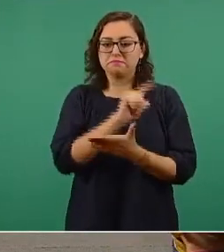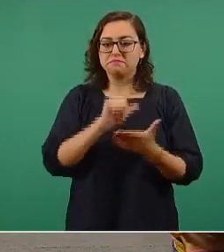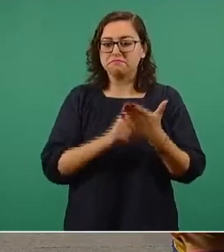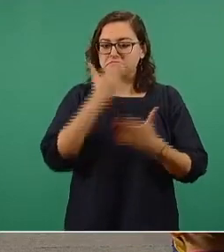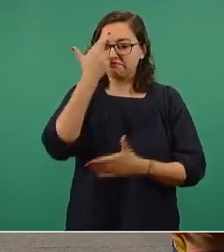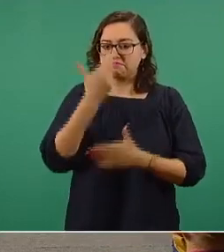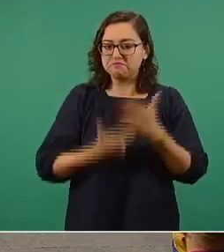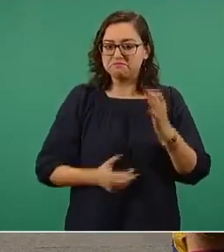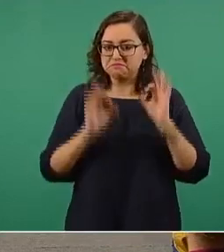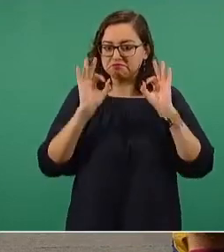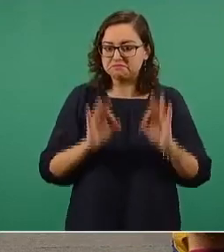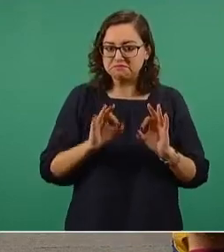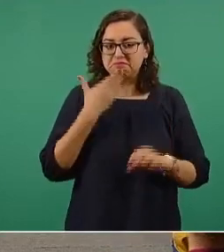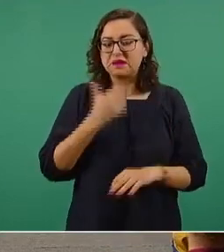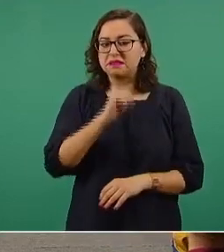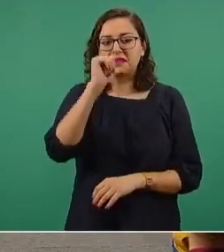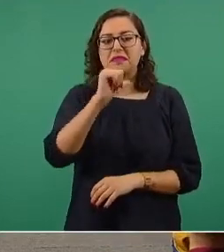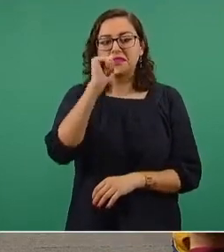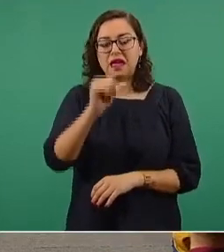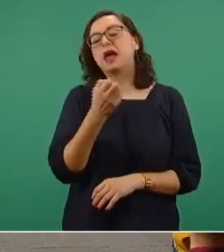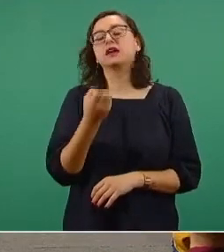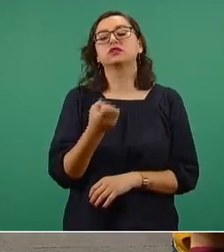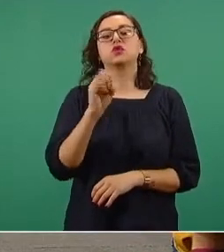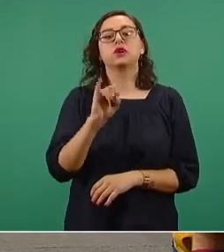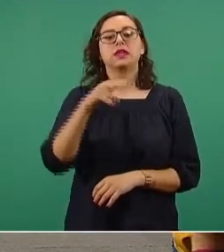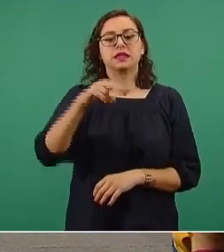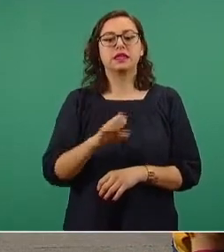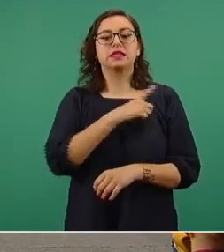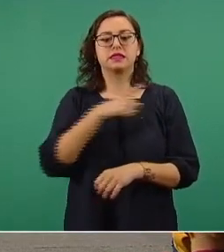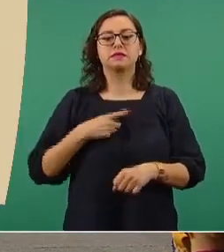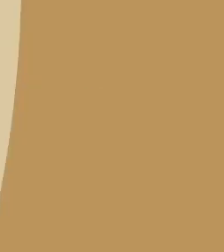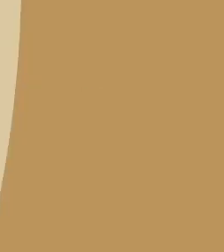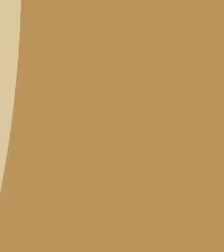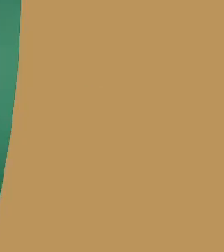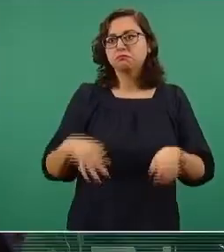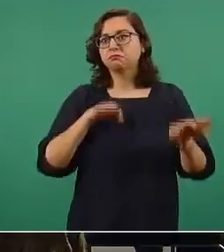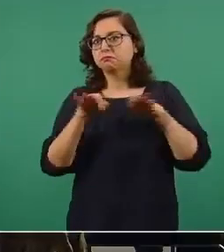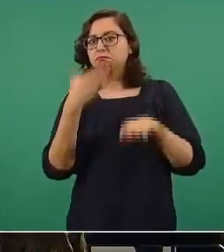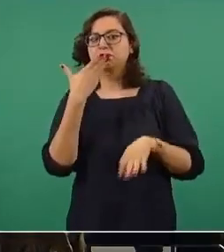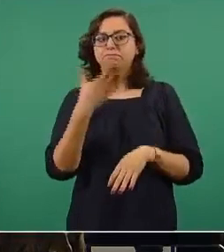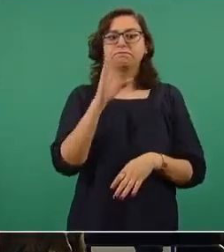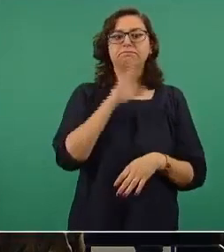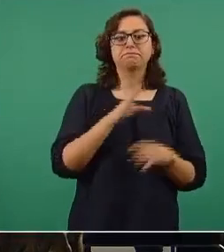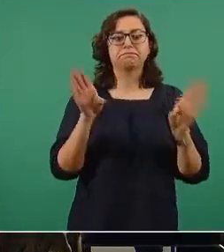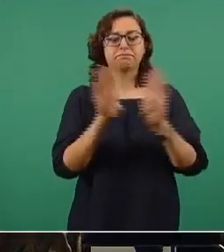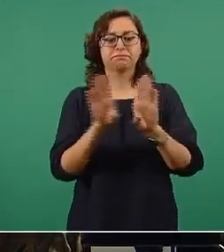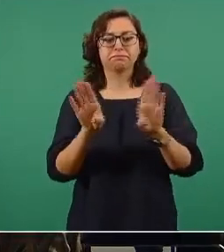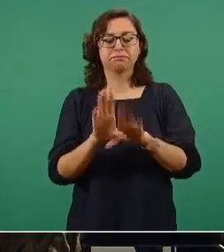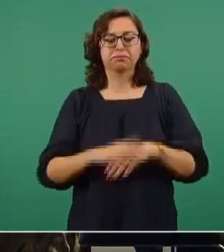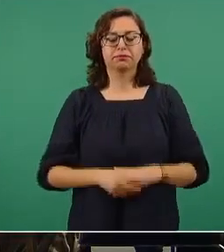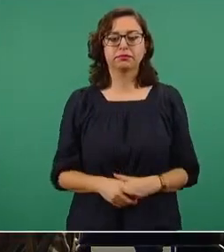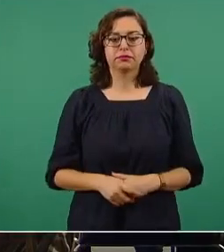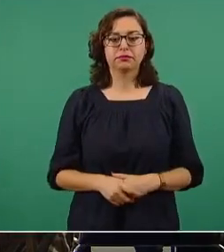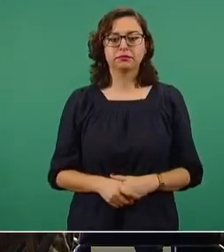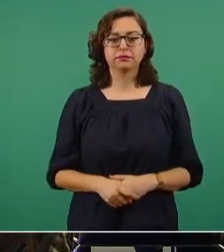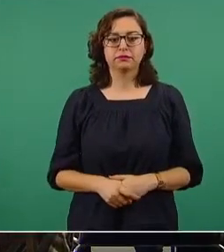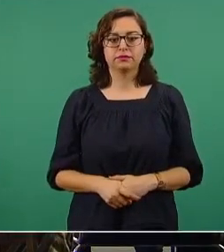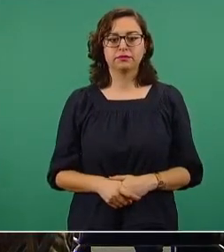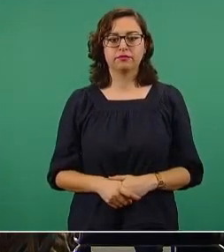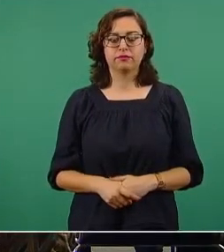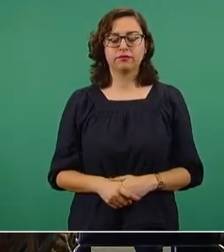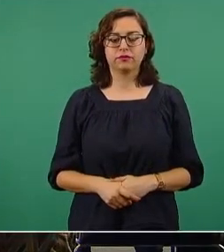válido por esta autoridad. Ello merece ser sancionado por el INE hoy y, por supuesto, de cara a 2018. Gracias. el presidente Andrés Manuel López Obrador mostró